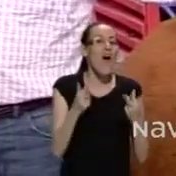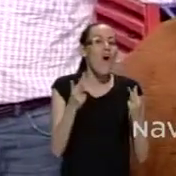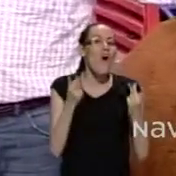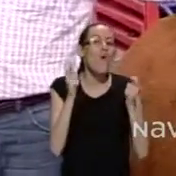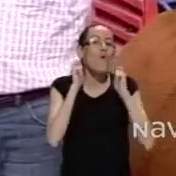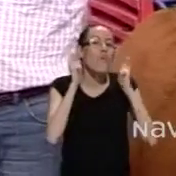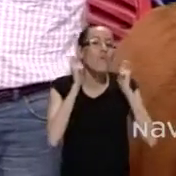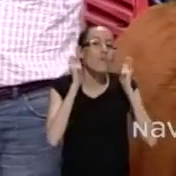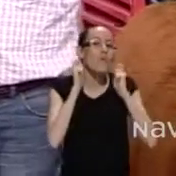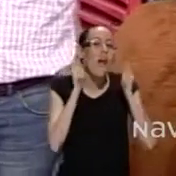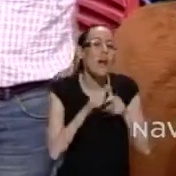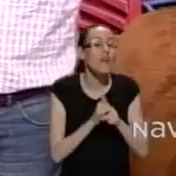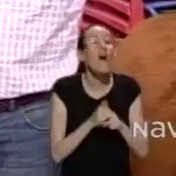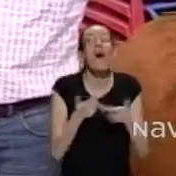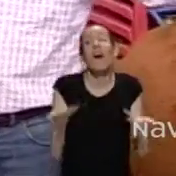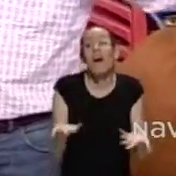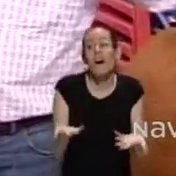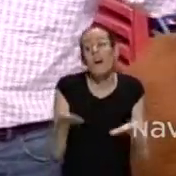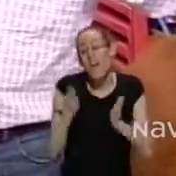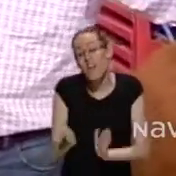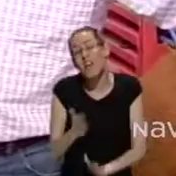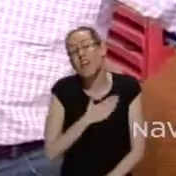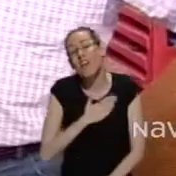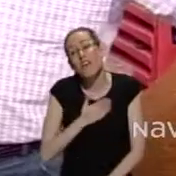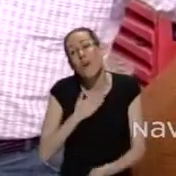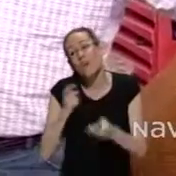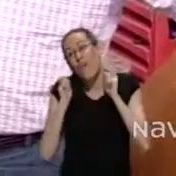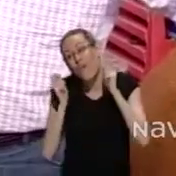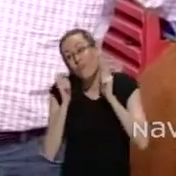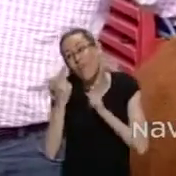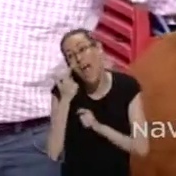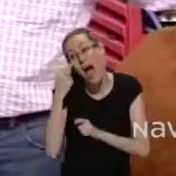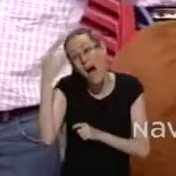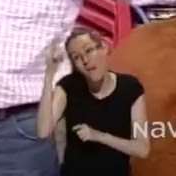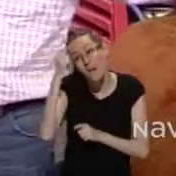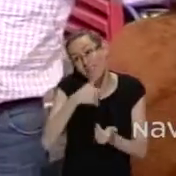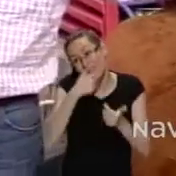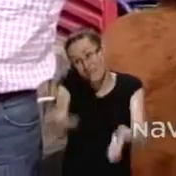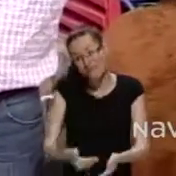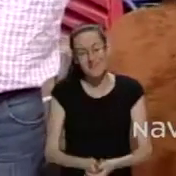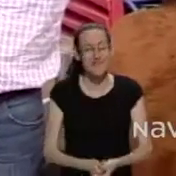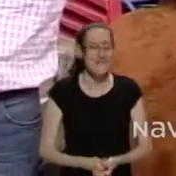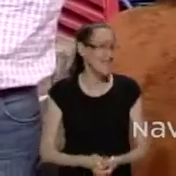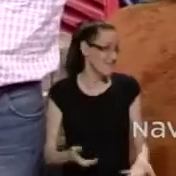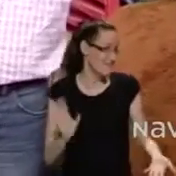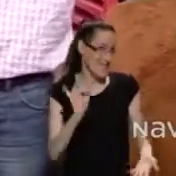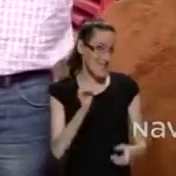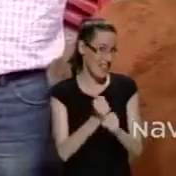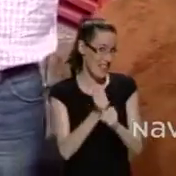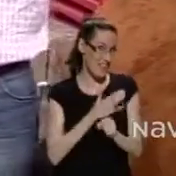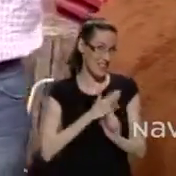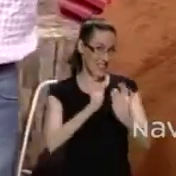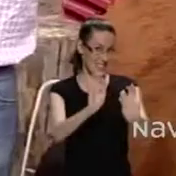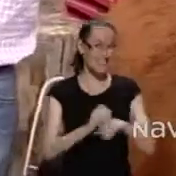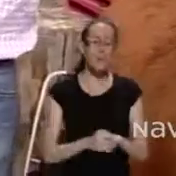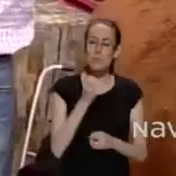el día cinco años, pues a ver si me haces un... Un torico que le hace ilusión, ¿no? Sí, sí. Eso, eso. Así trabajo. Bueno,